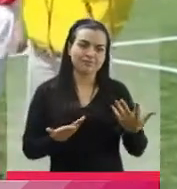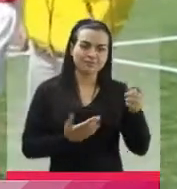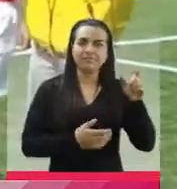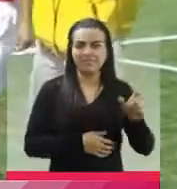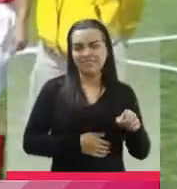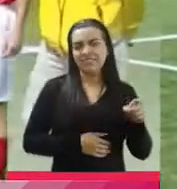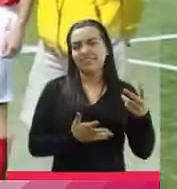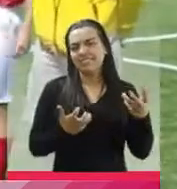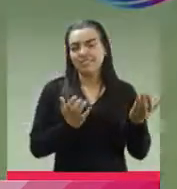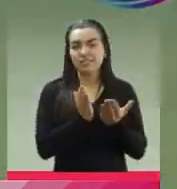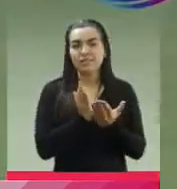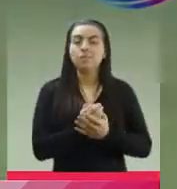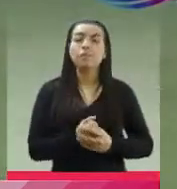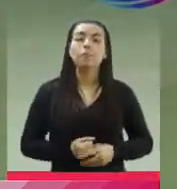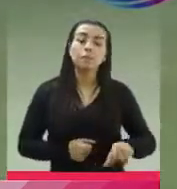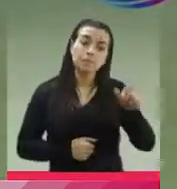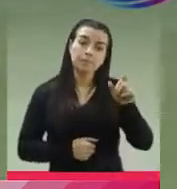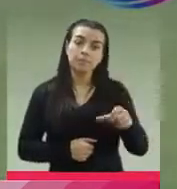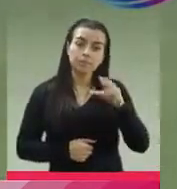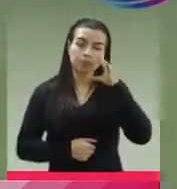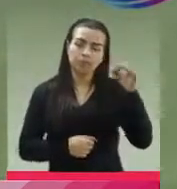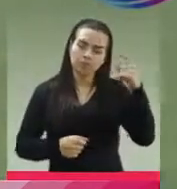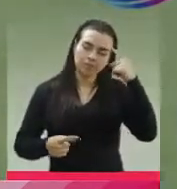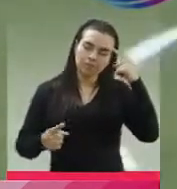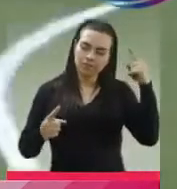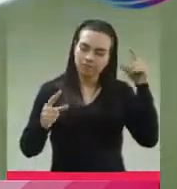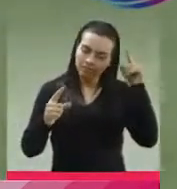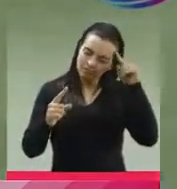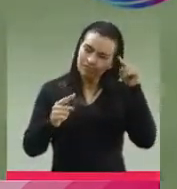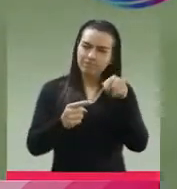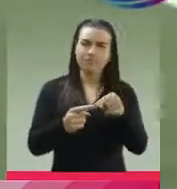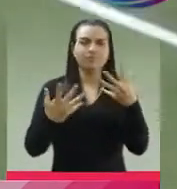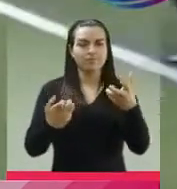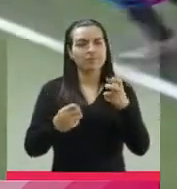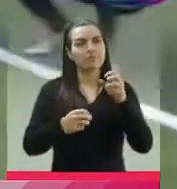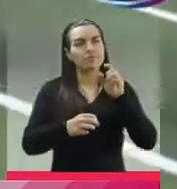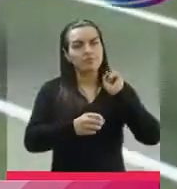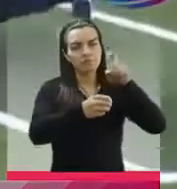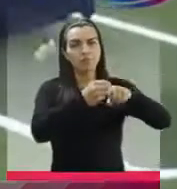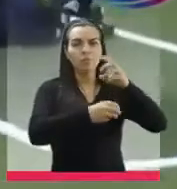enfocada en conseguir la clasificación al Mundial del 2022 con la Selección Colombia. ¡Gol!